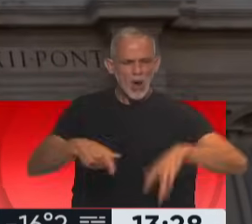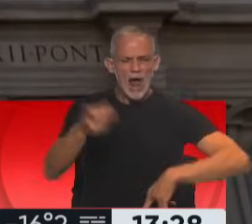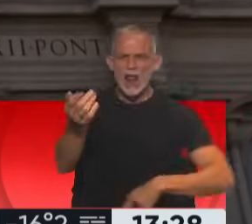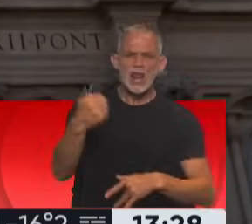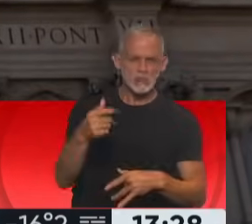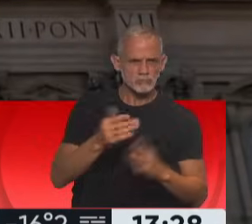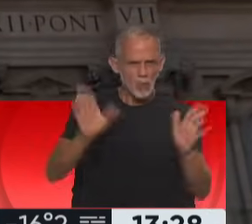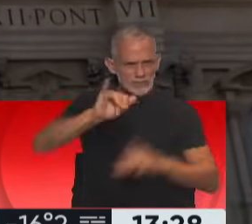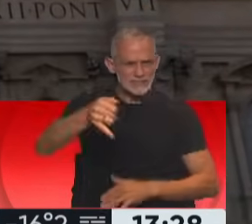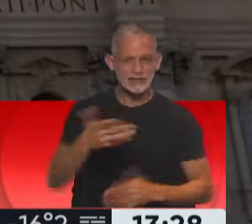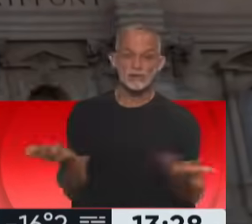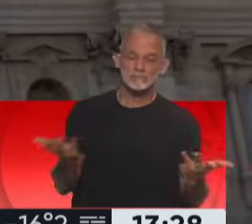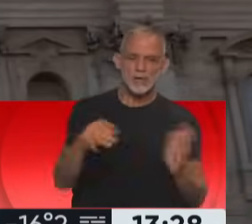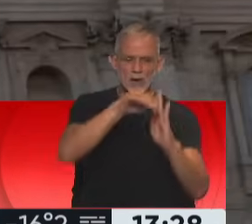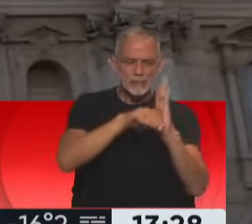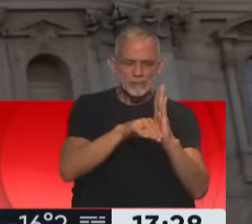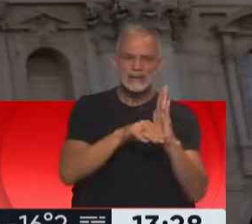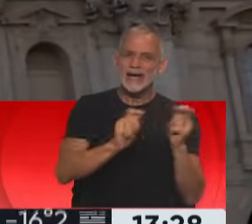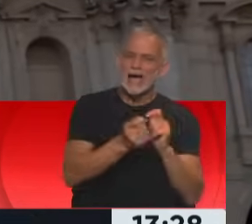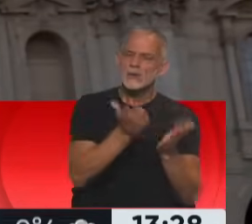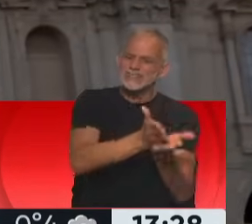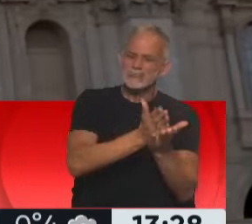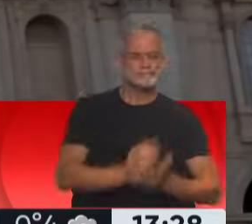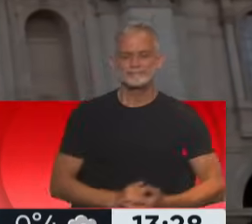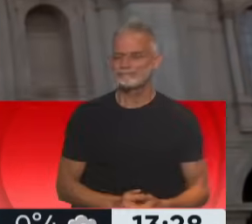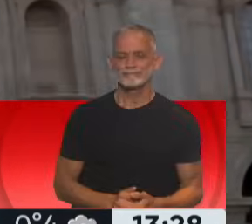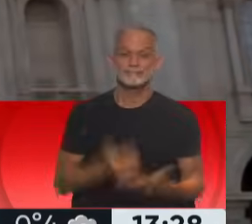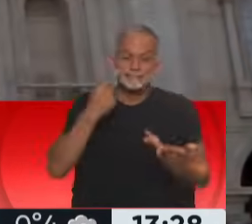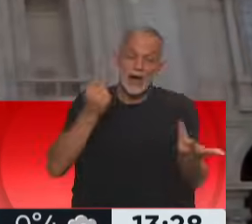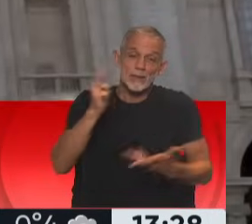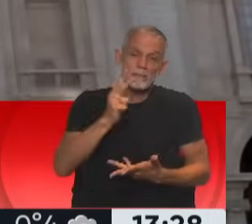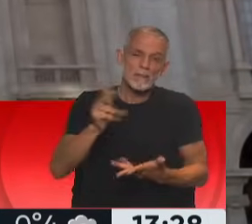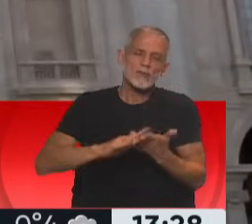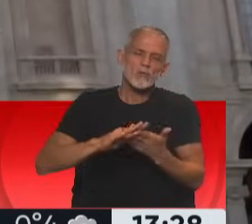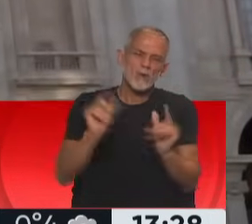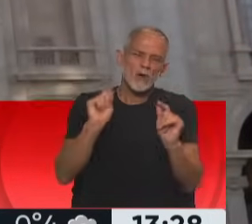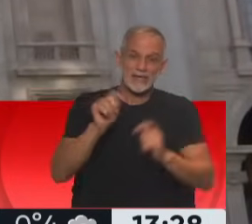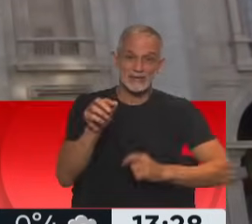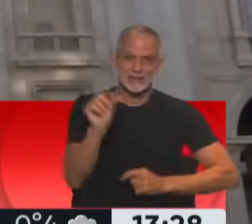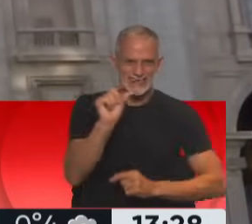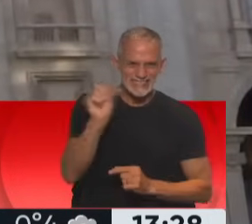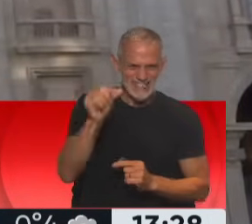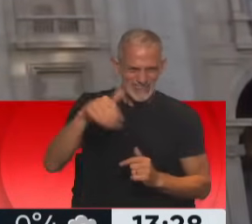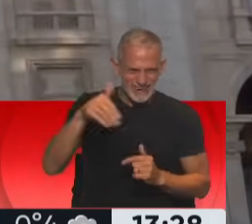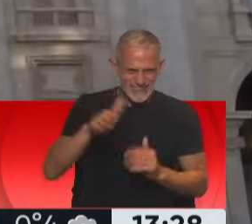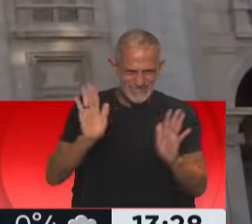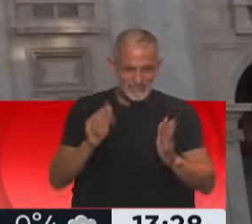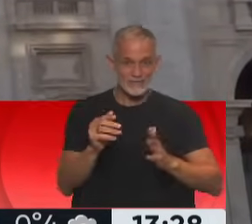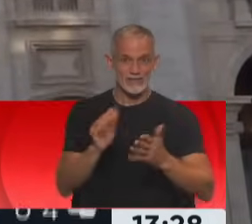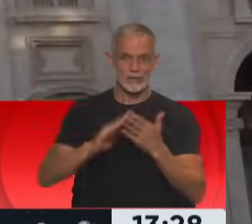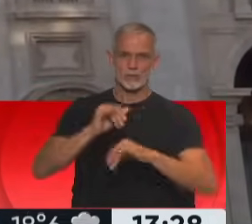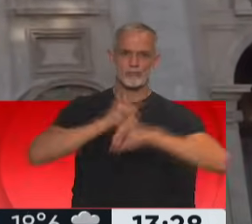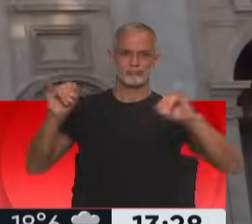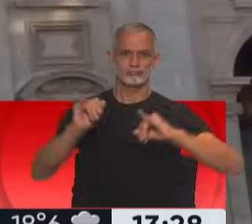hubo. Ahora, ¿en el dogma hubo cambios? No. Vamos a ver quién es el próximo Papa en instantes nada más.